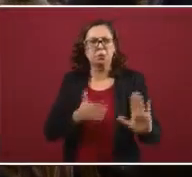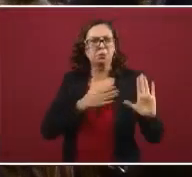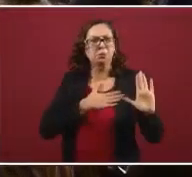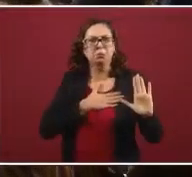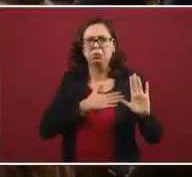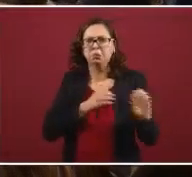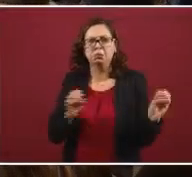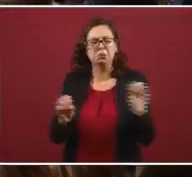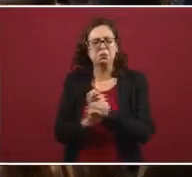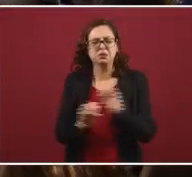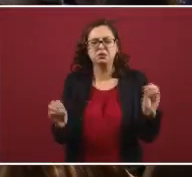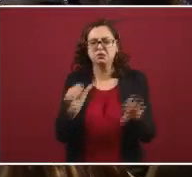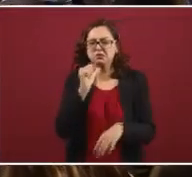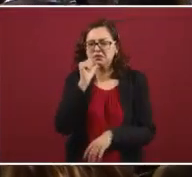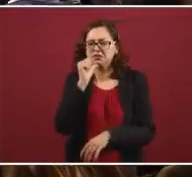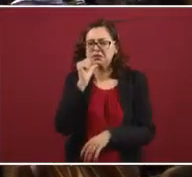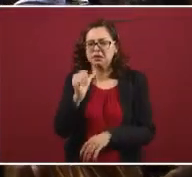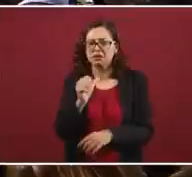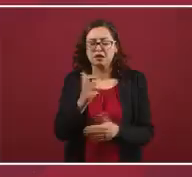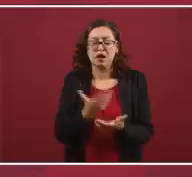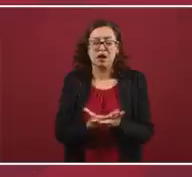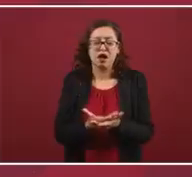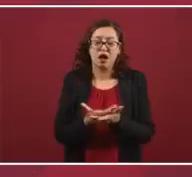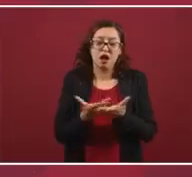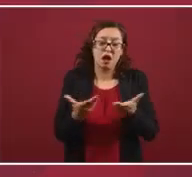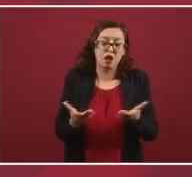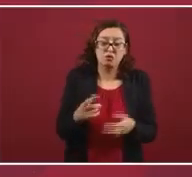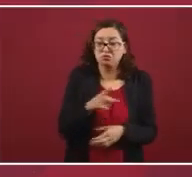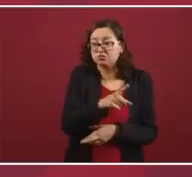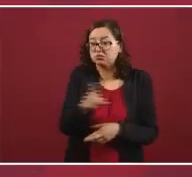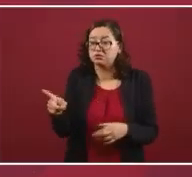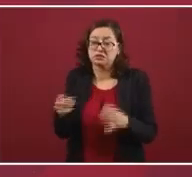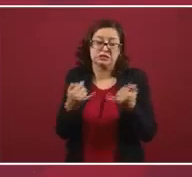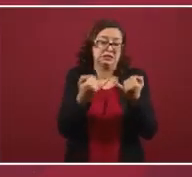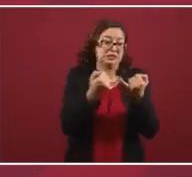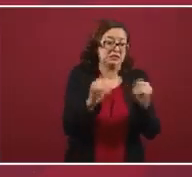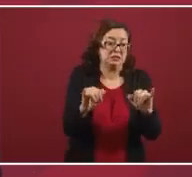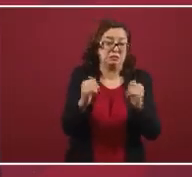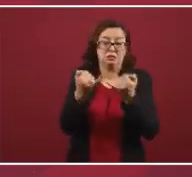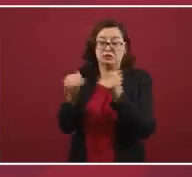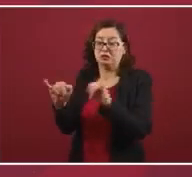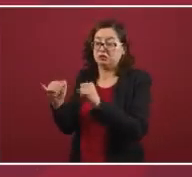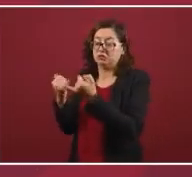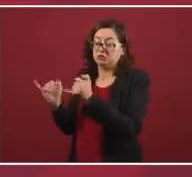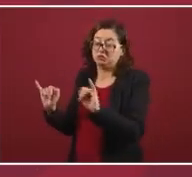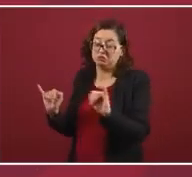porque son independientes los más avanzados,